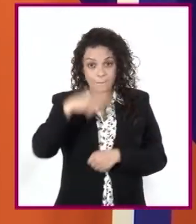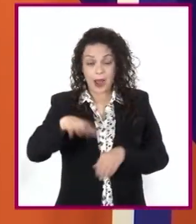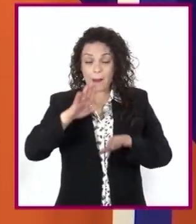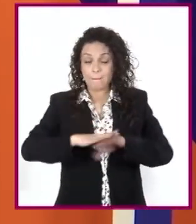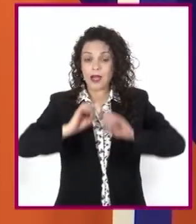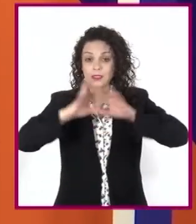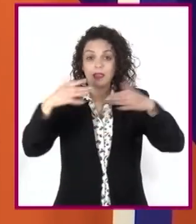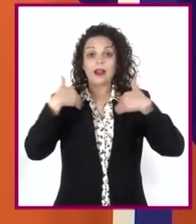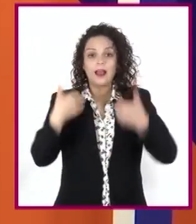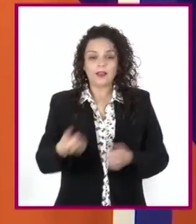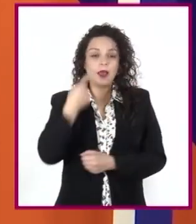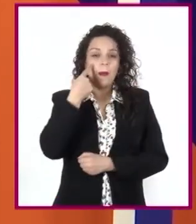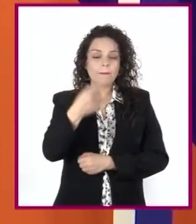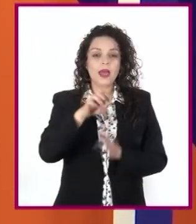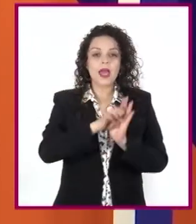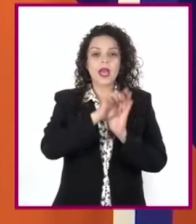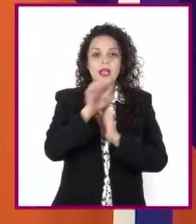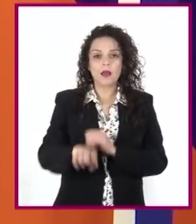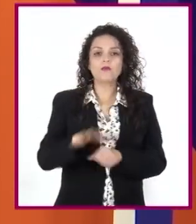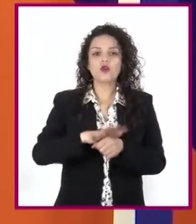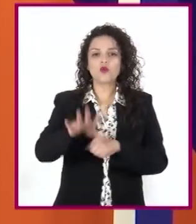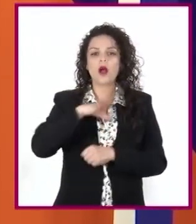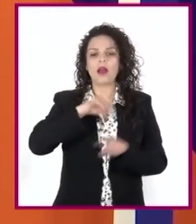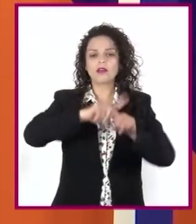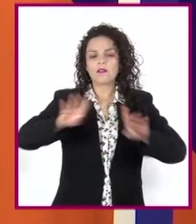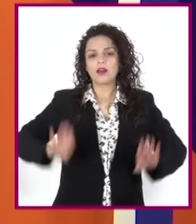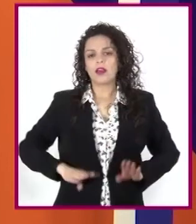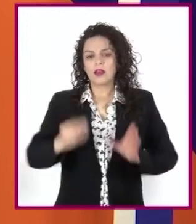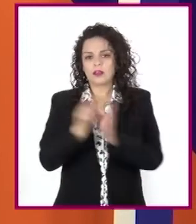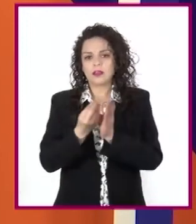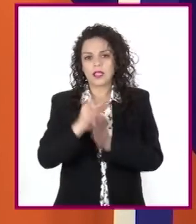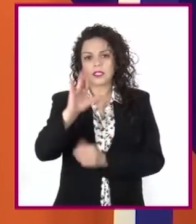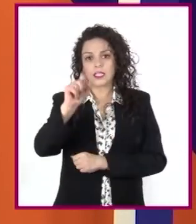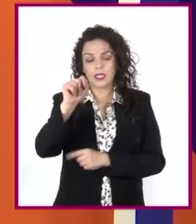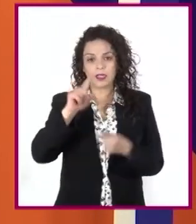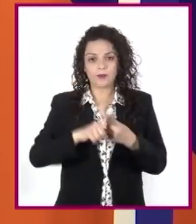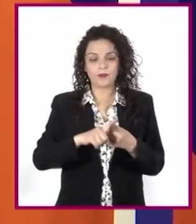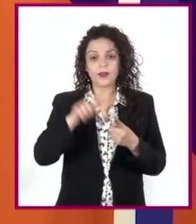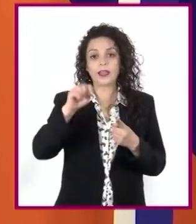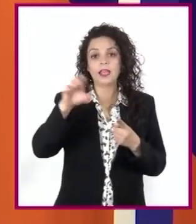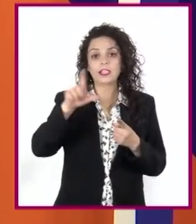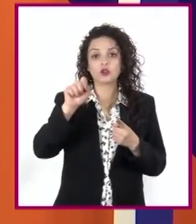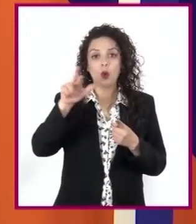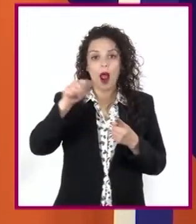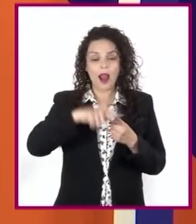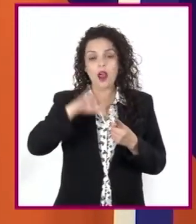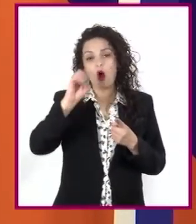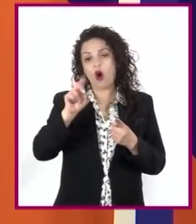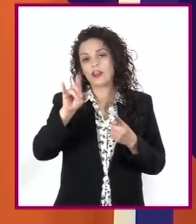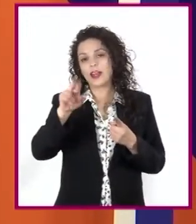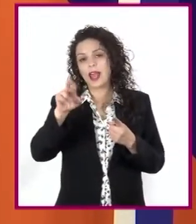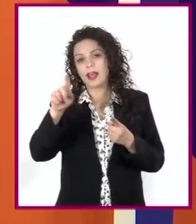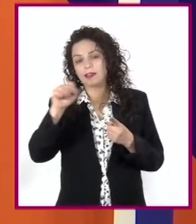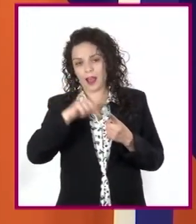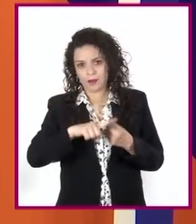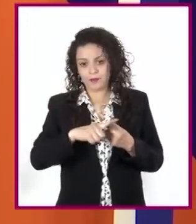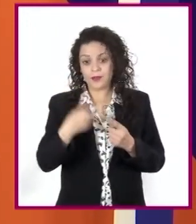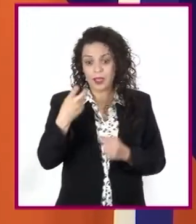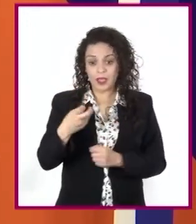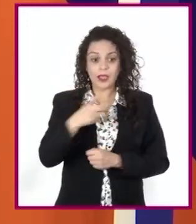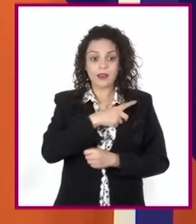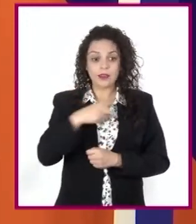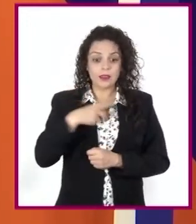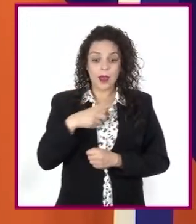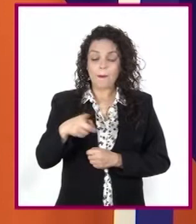algunos ejemplos de los tipos de citas. Cita textual o directa. En esta cita se debe transcribir el